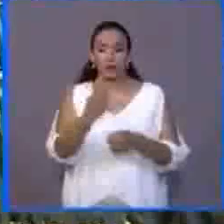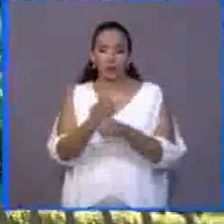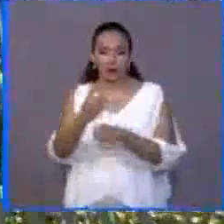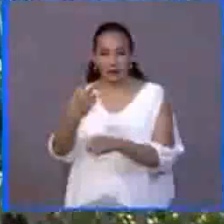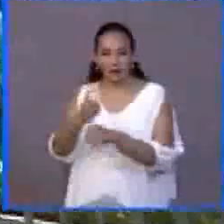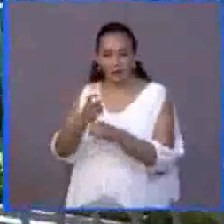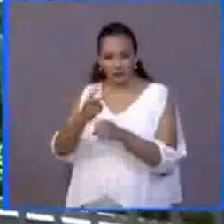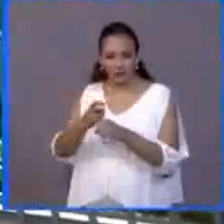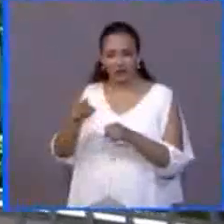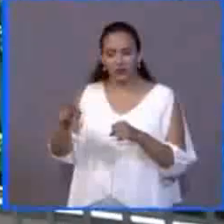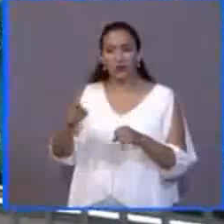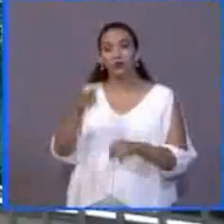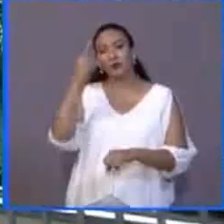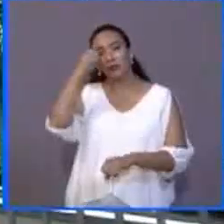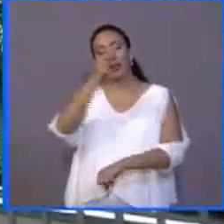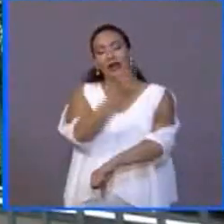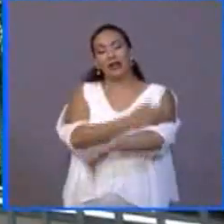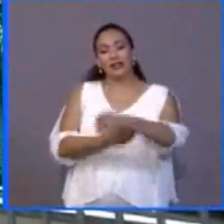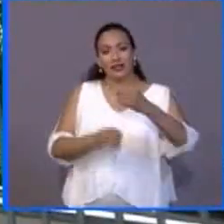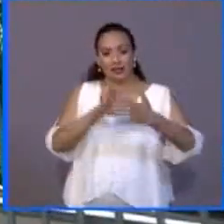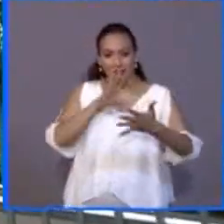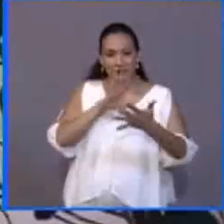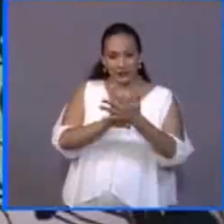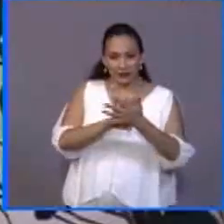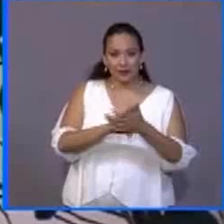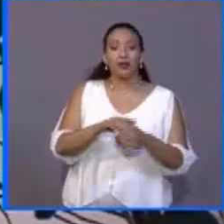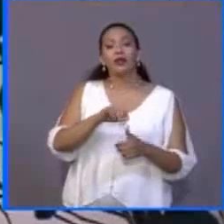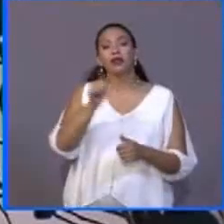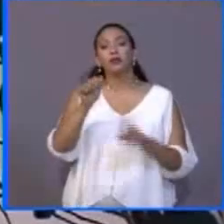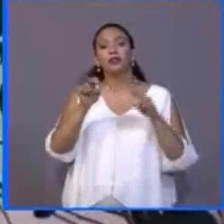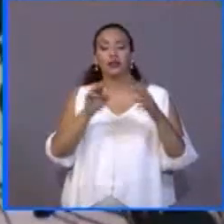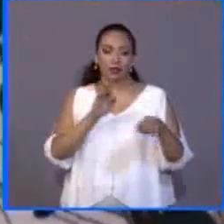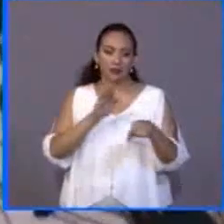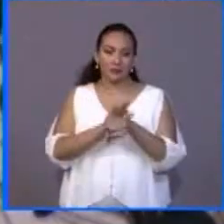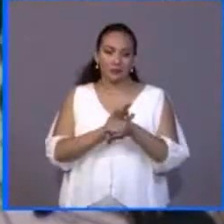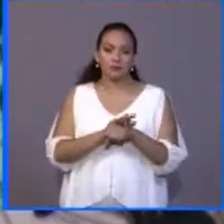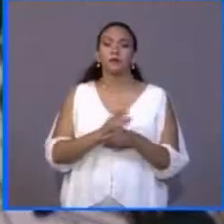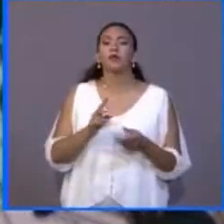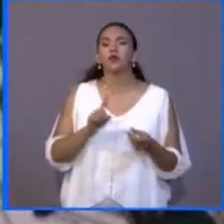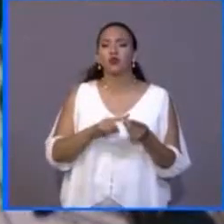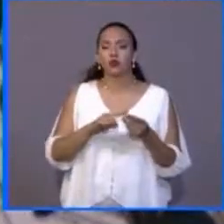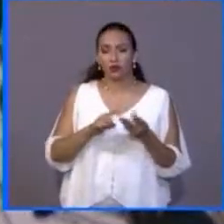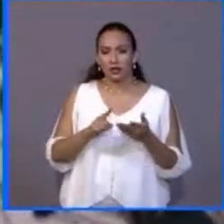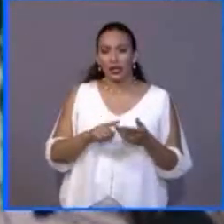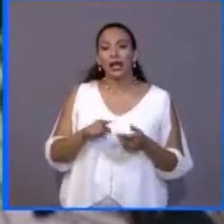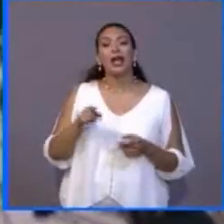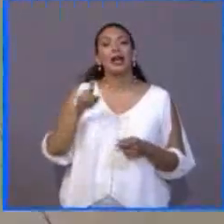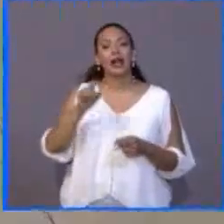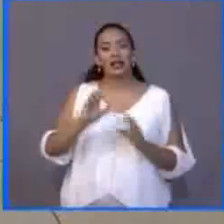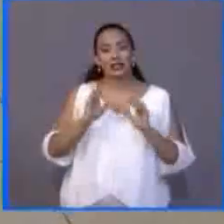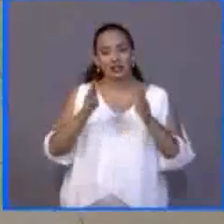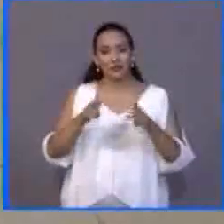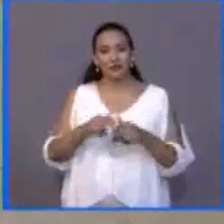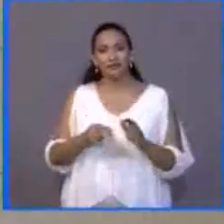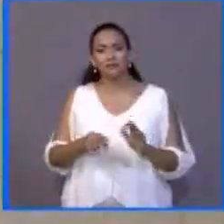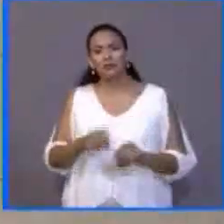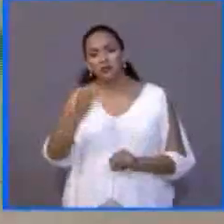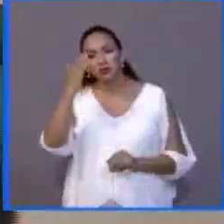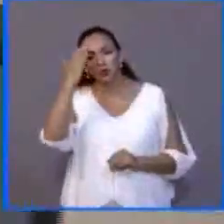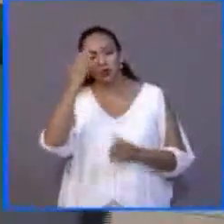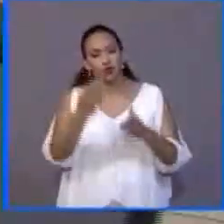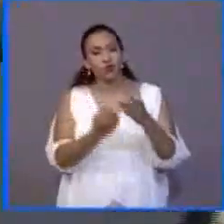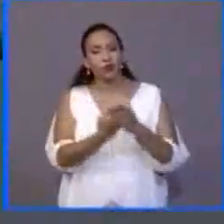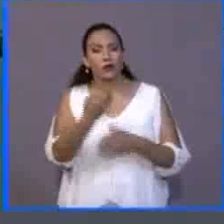segundo de distrito de procesos penales federales y de amparo en materia penal, con residencia en Cintalapa, Chiapas, conocerán de los